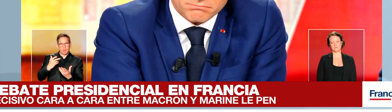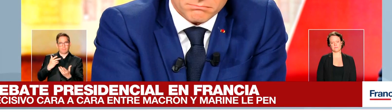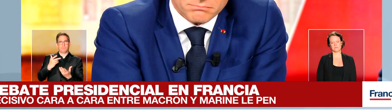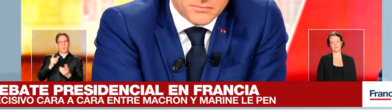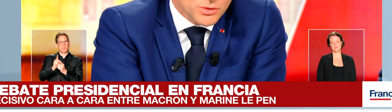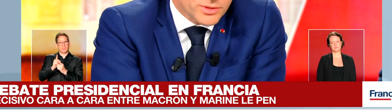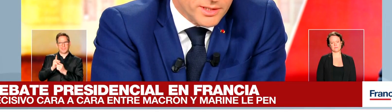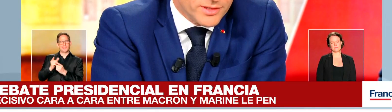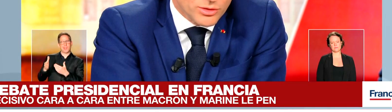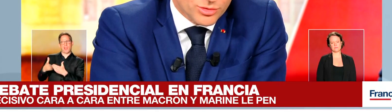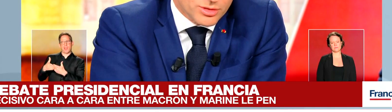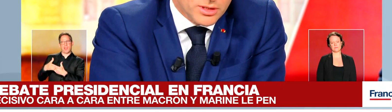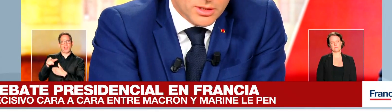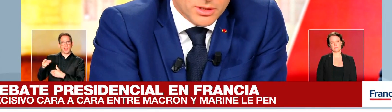europeo.